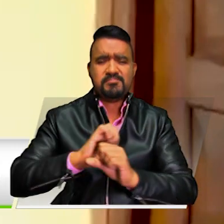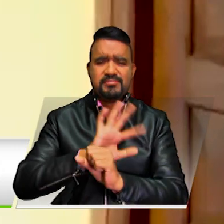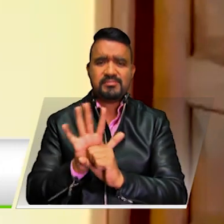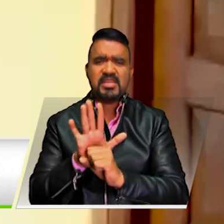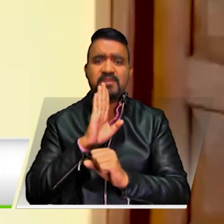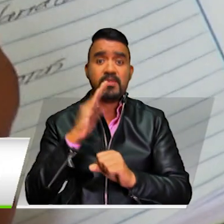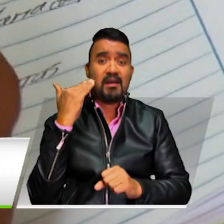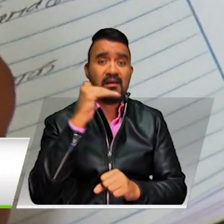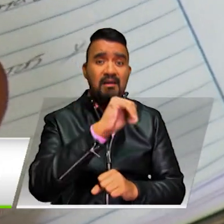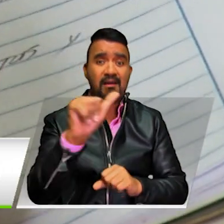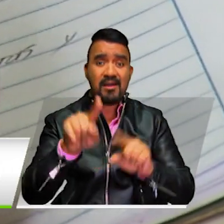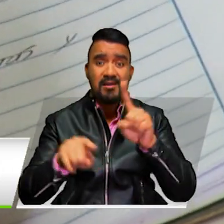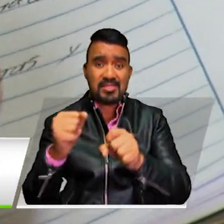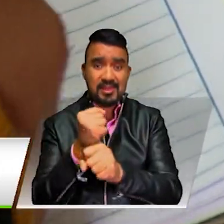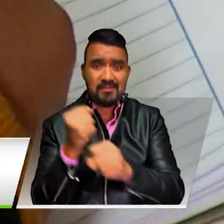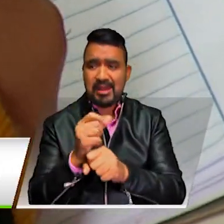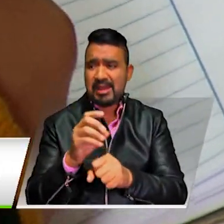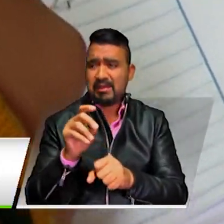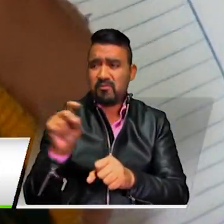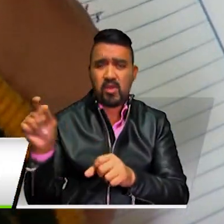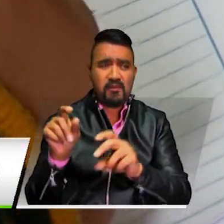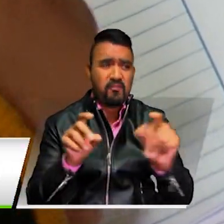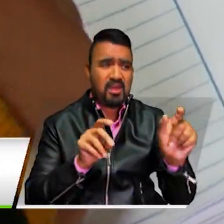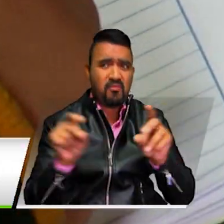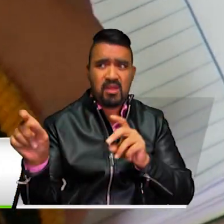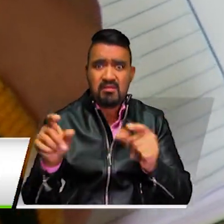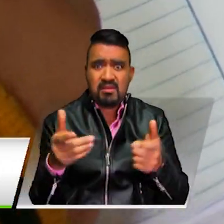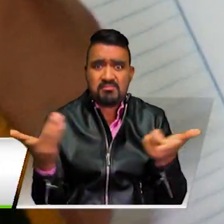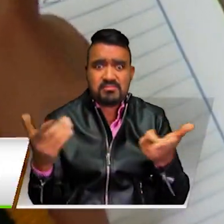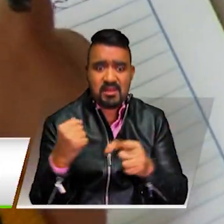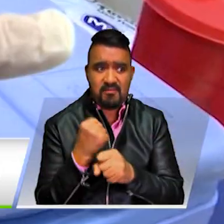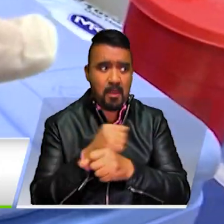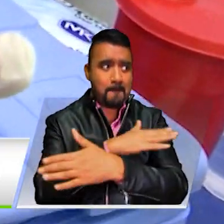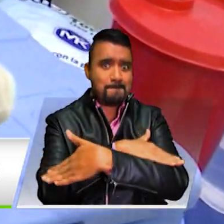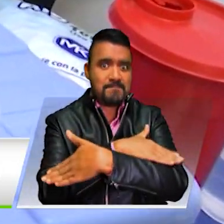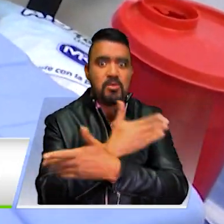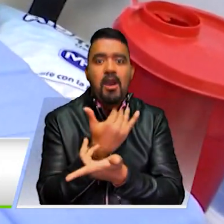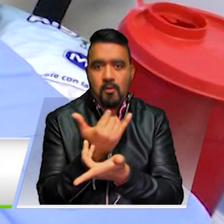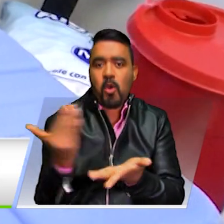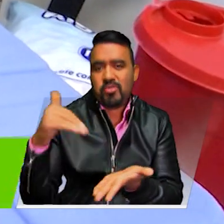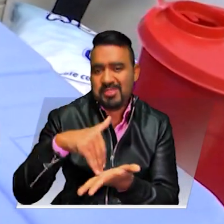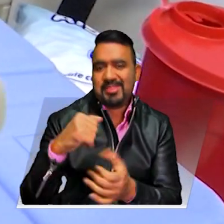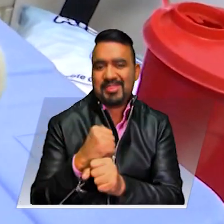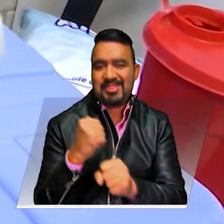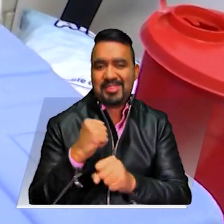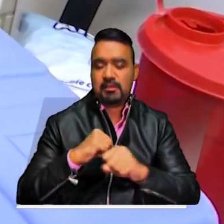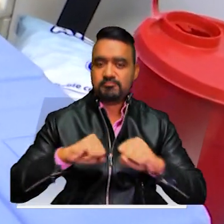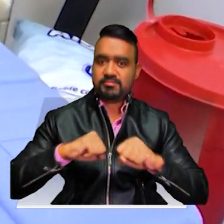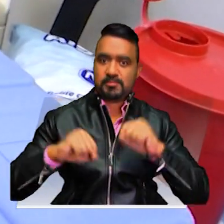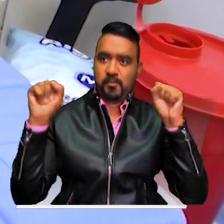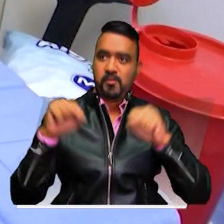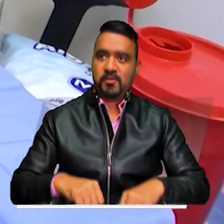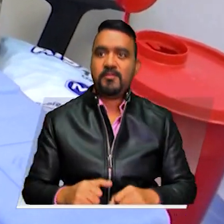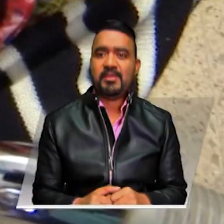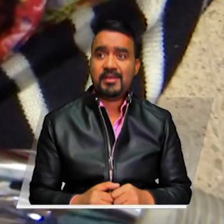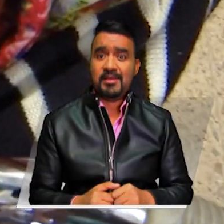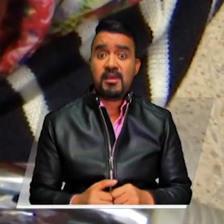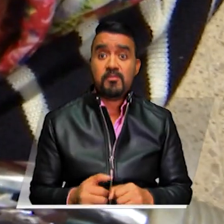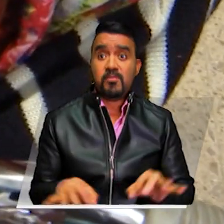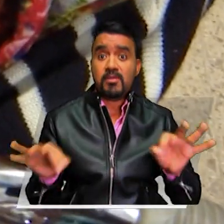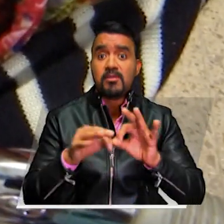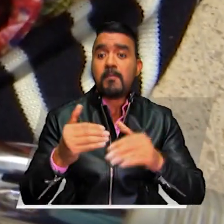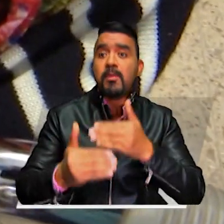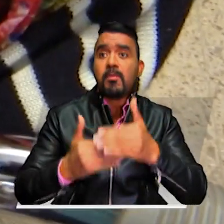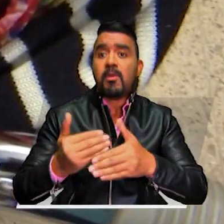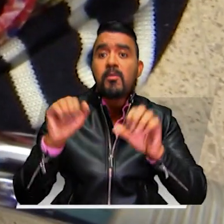mujer colombiana la directora recordó que las madres padres comunitarios y agentes educativo del instituto se encuentran en la etapa 3 de la primera fase